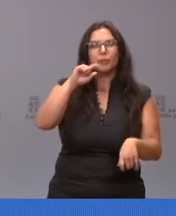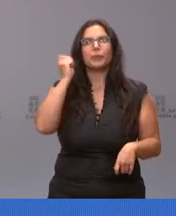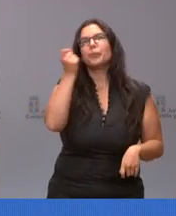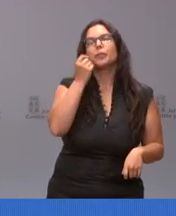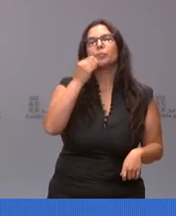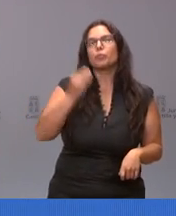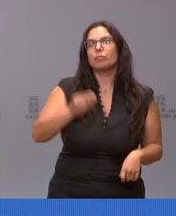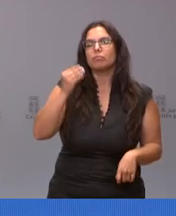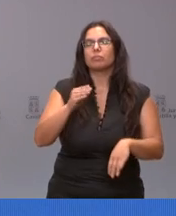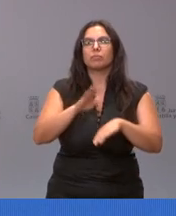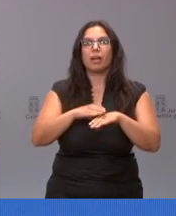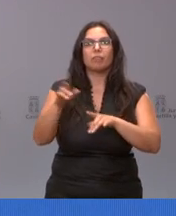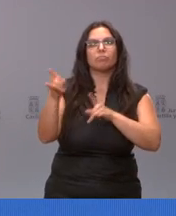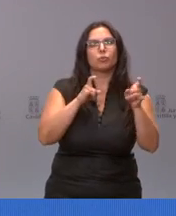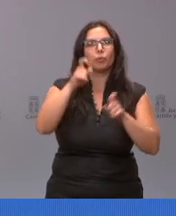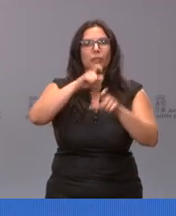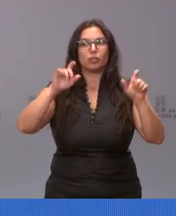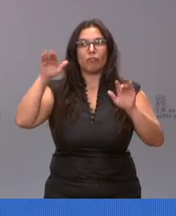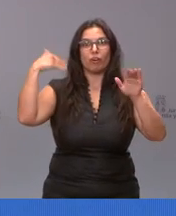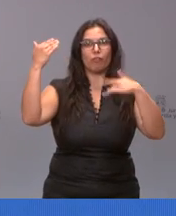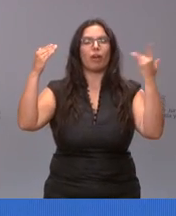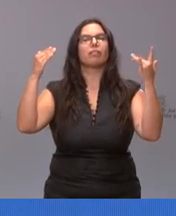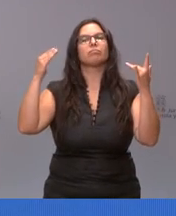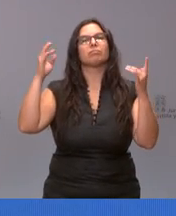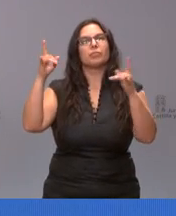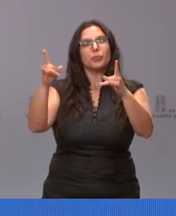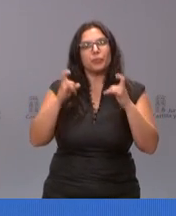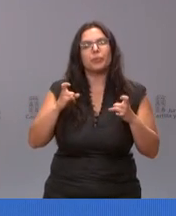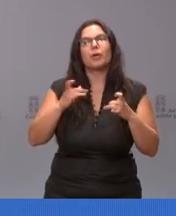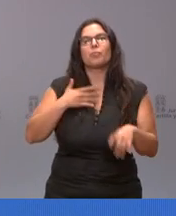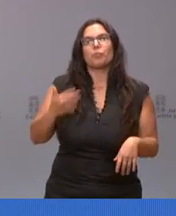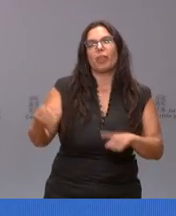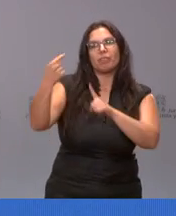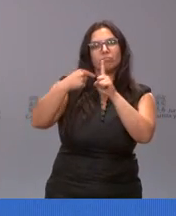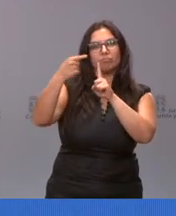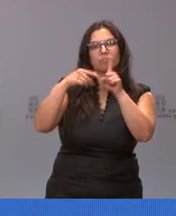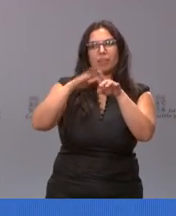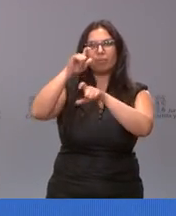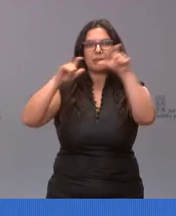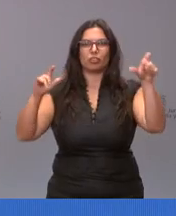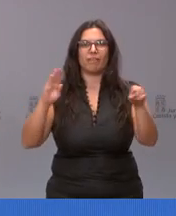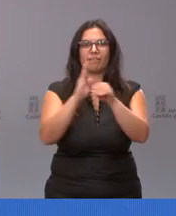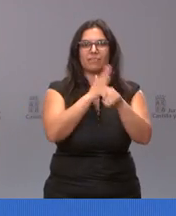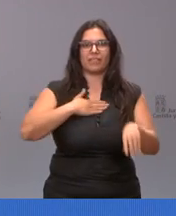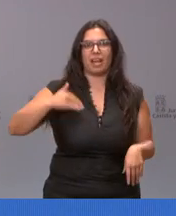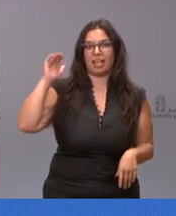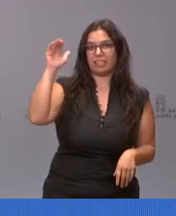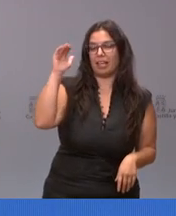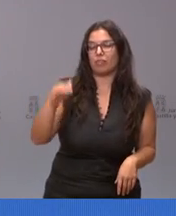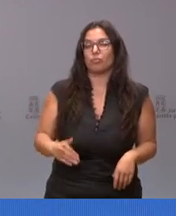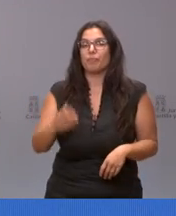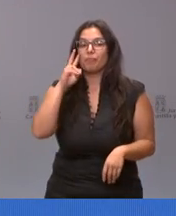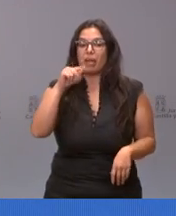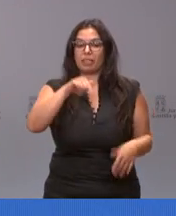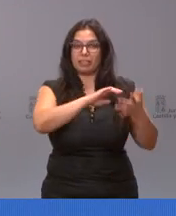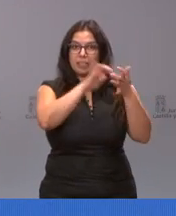la atracción de talento exterior para lograr ser atractivos de cara a los inversores extranjeros, que vean en Castilla y León